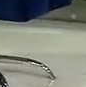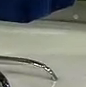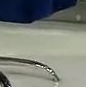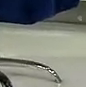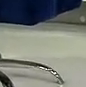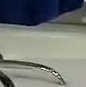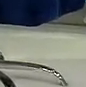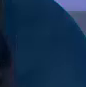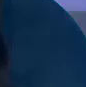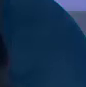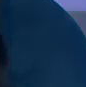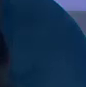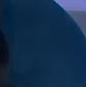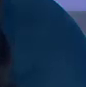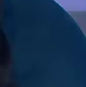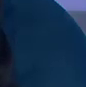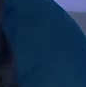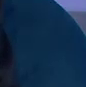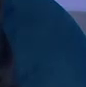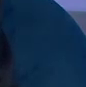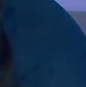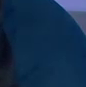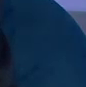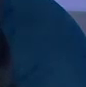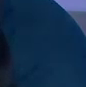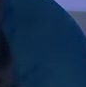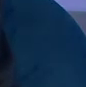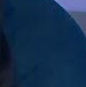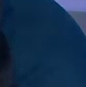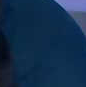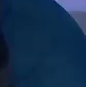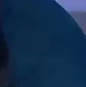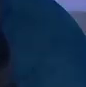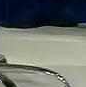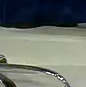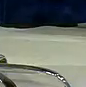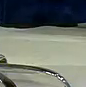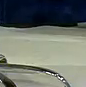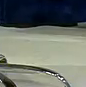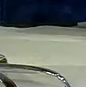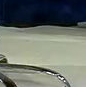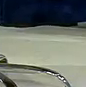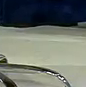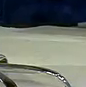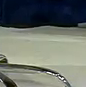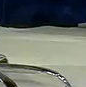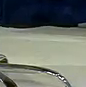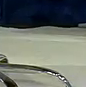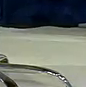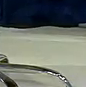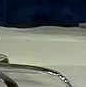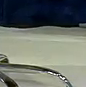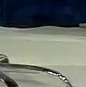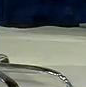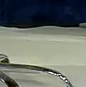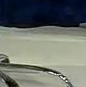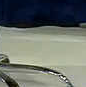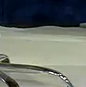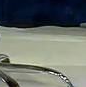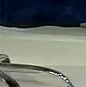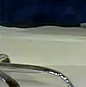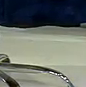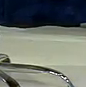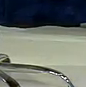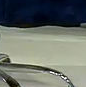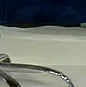esta mañana Monseñor Luis Cabrera, arzobispo de la ciudad de Guayaquil, a quien le damos la más cordial bienvenida. Monseñor, quisiéramos